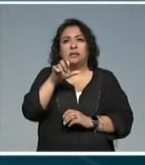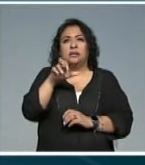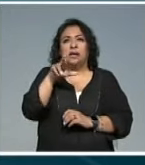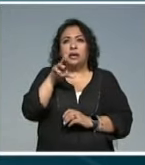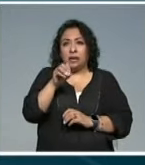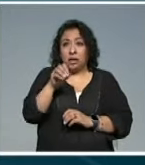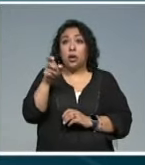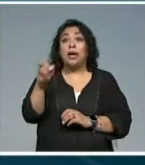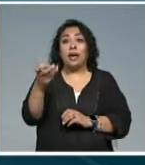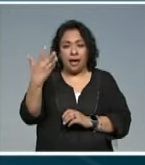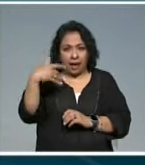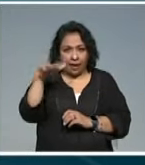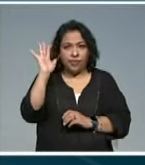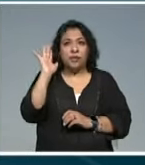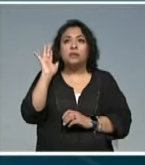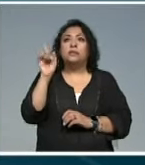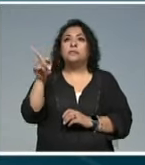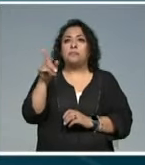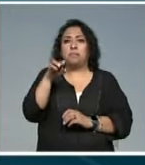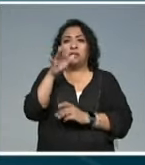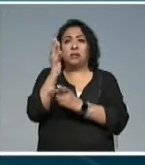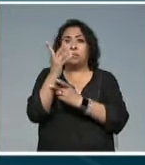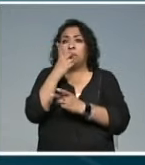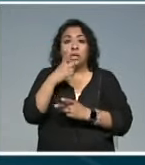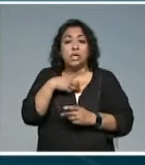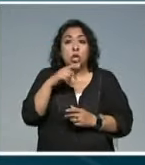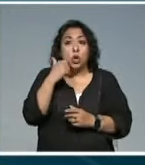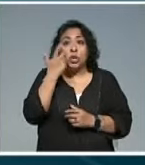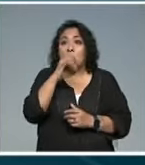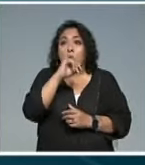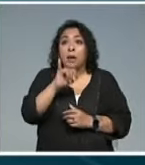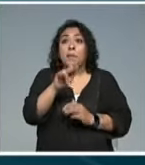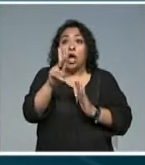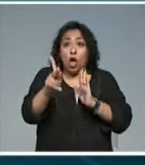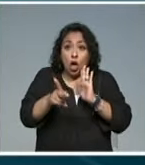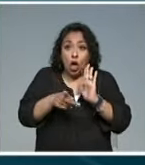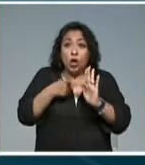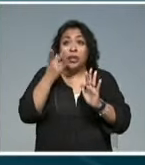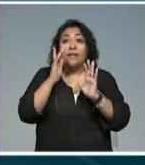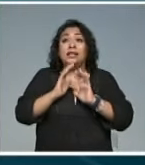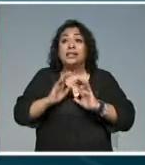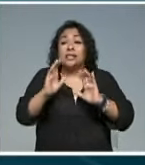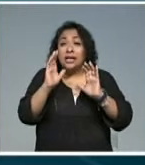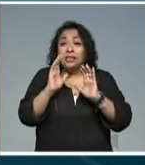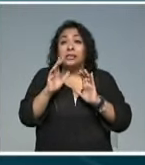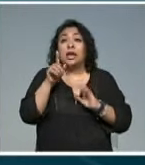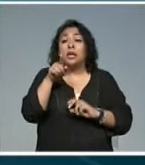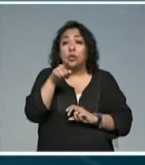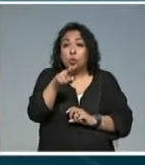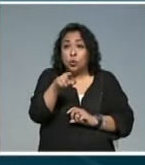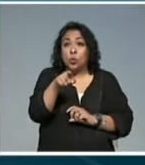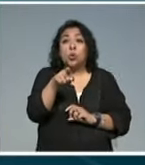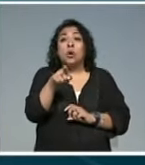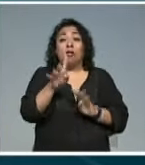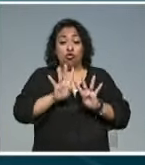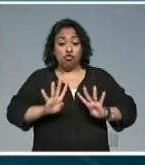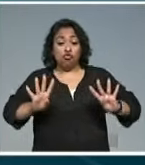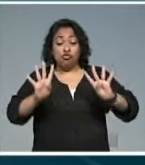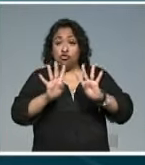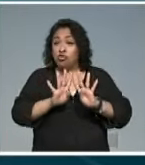que fue el maestro Manzanero y me dijo, es que no quiero jamás que vuelvas a cantar. No quiero que vuelva usted a cantar sin una